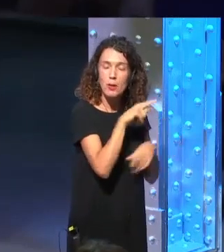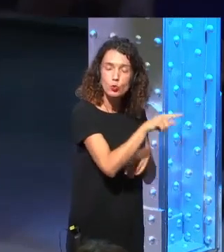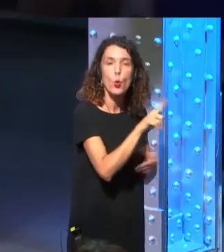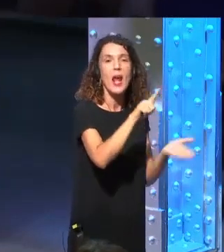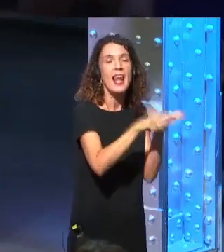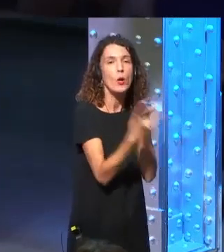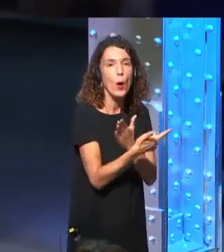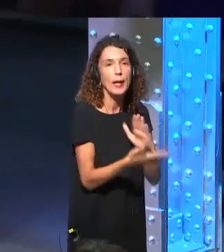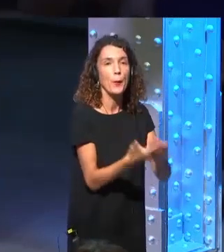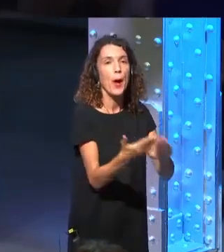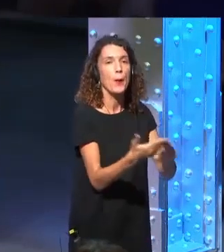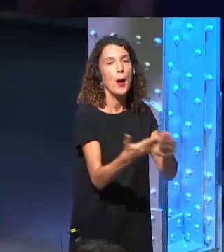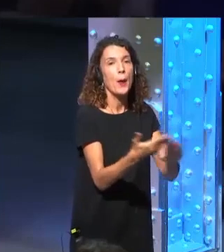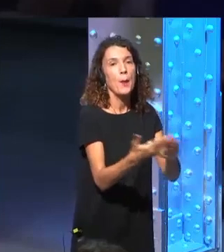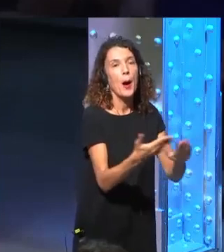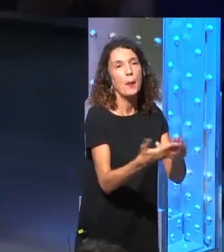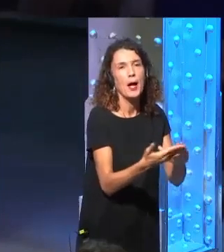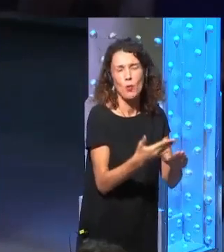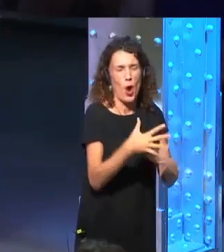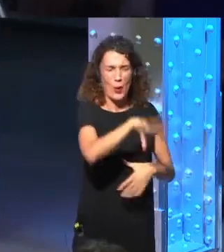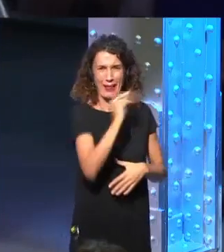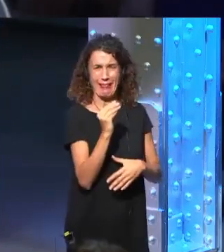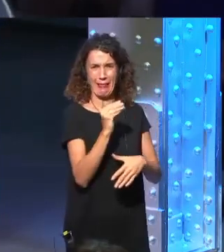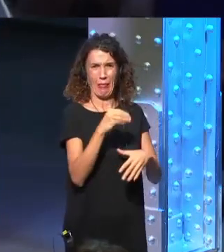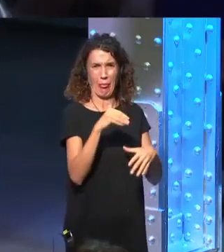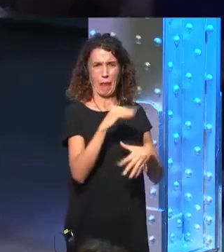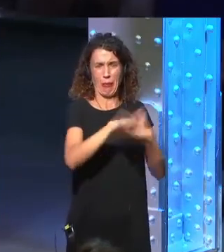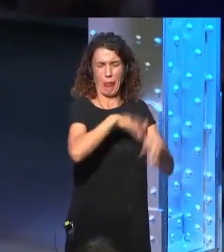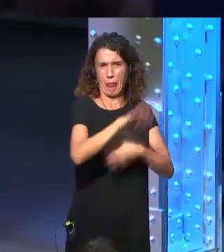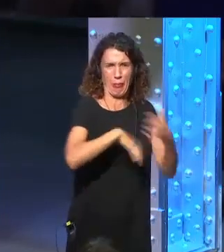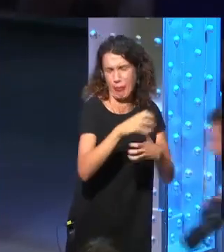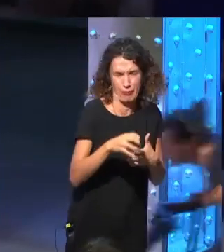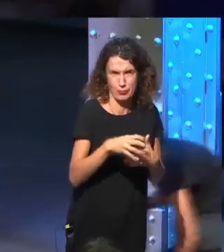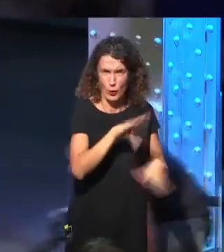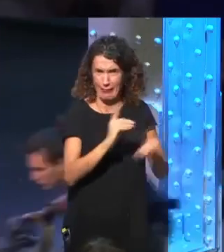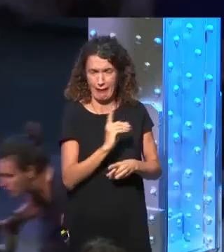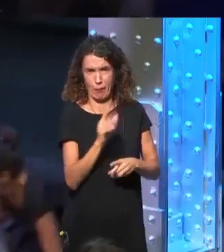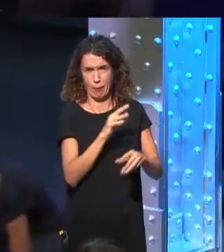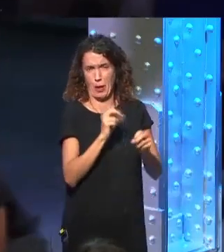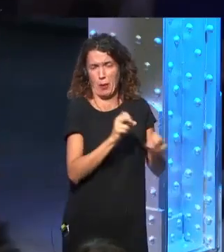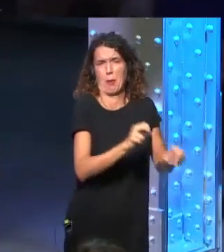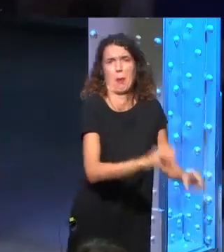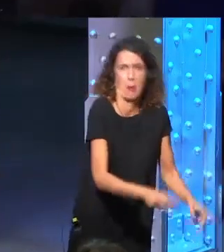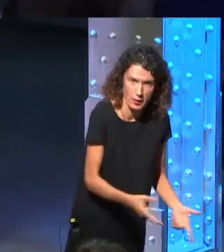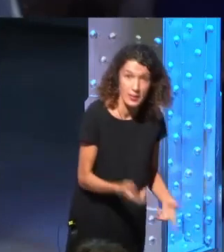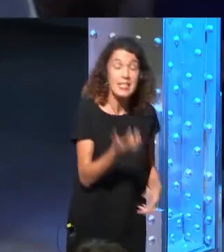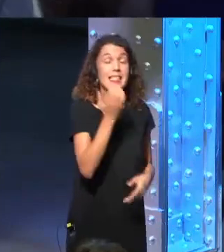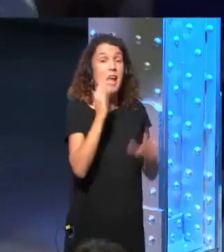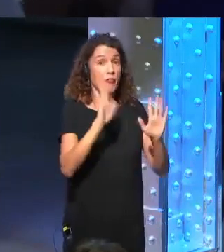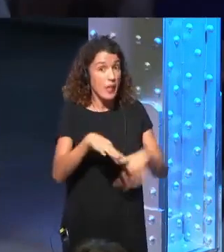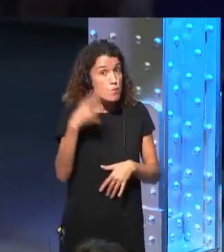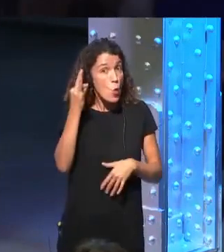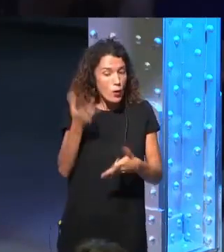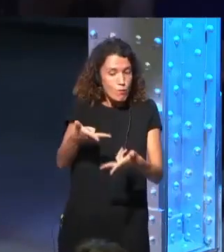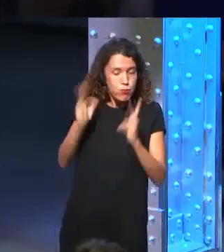lenguaje está corriendo el riesgo de convertirse en un galimatías, en un enredo que va a sonar. Si dejas que